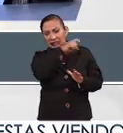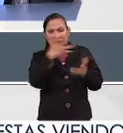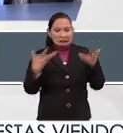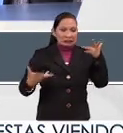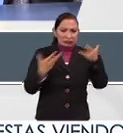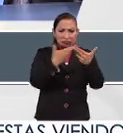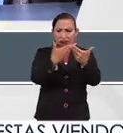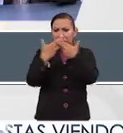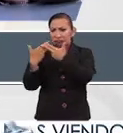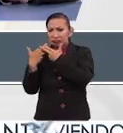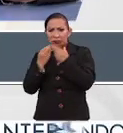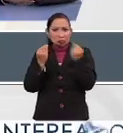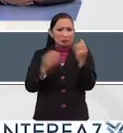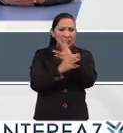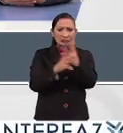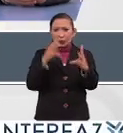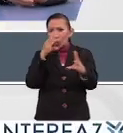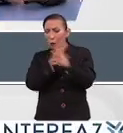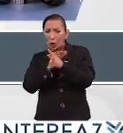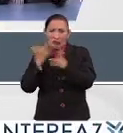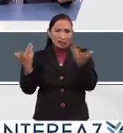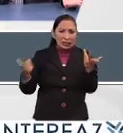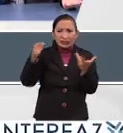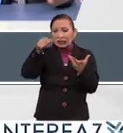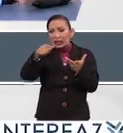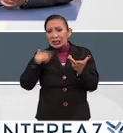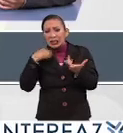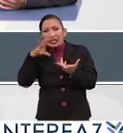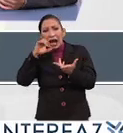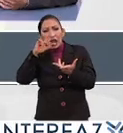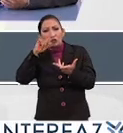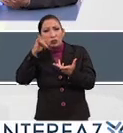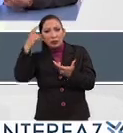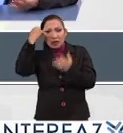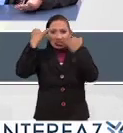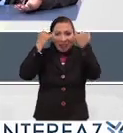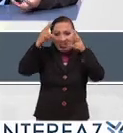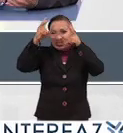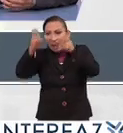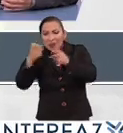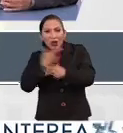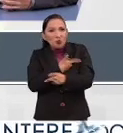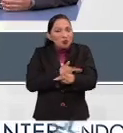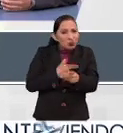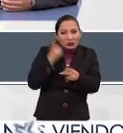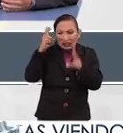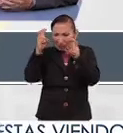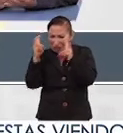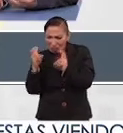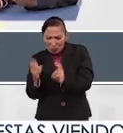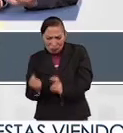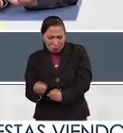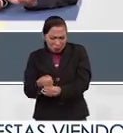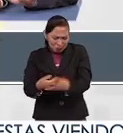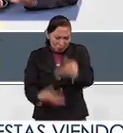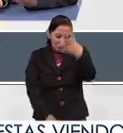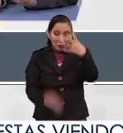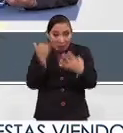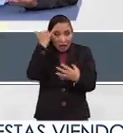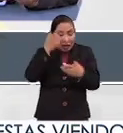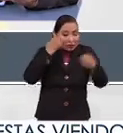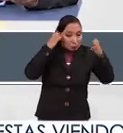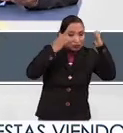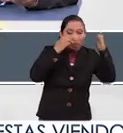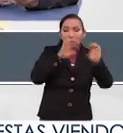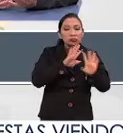la vastedad de inquietudes de Carlos Monsiváis, de temas de los que él abordó, pues qué difícil organizar exposiciones.